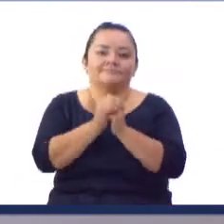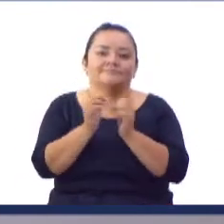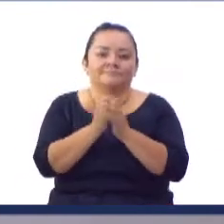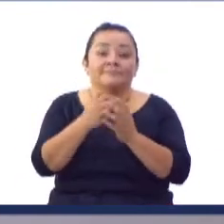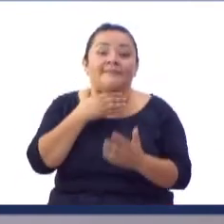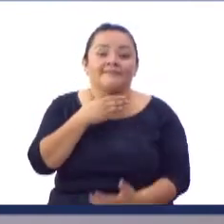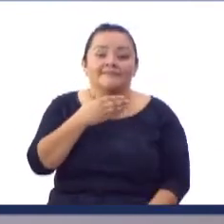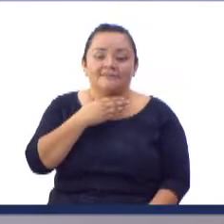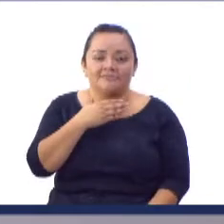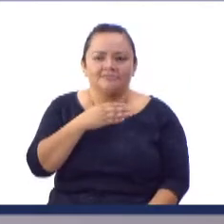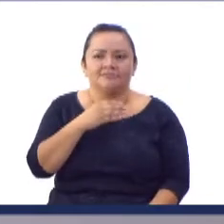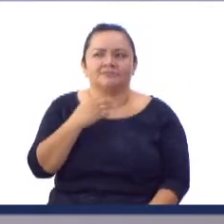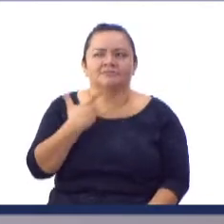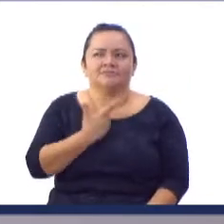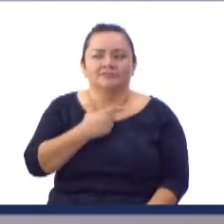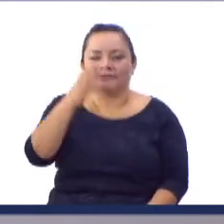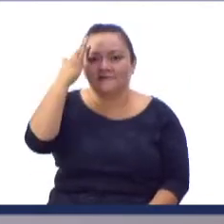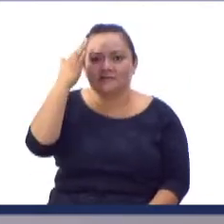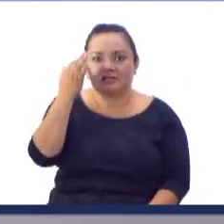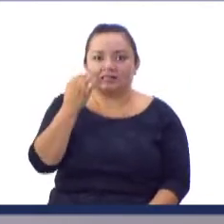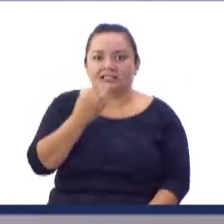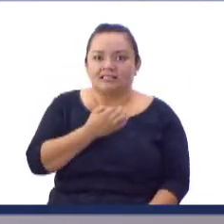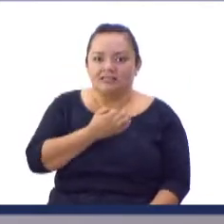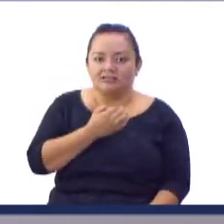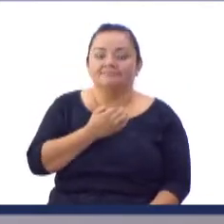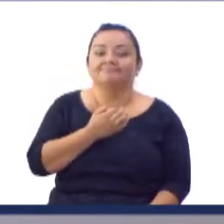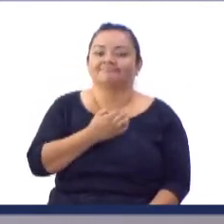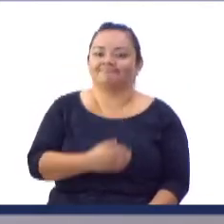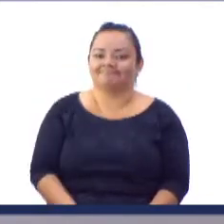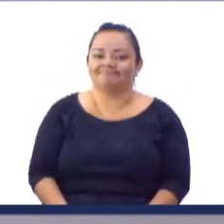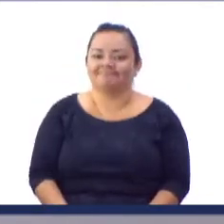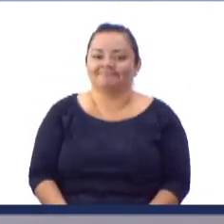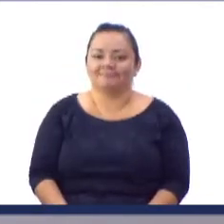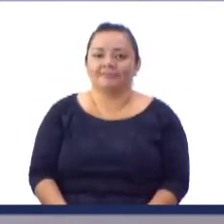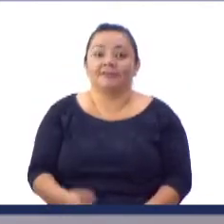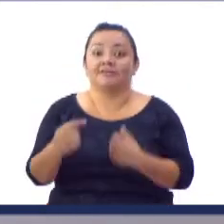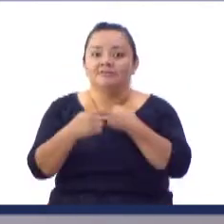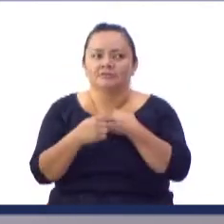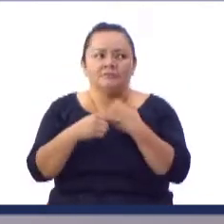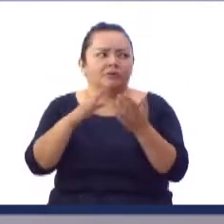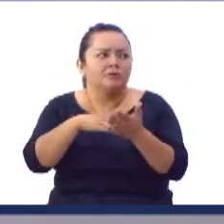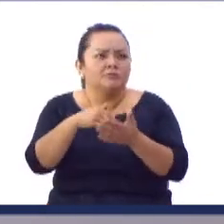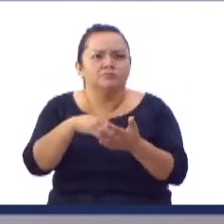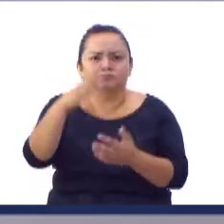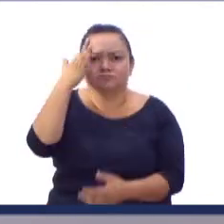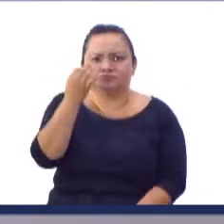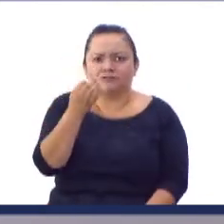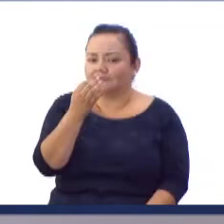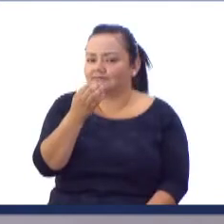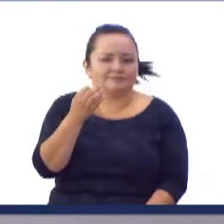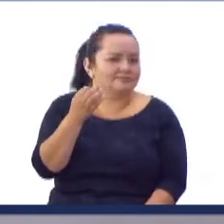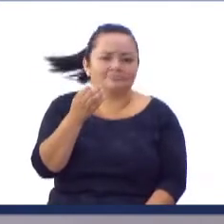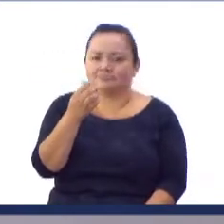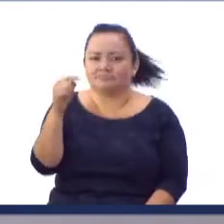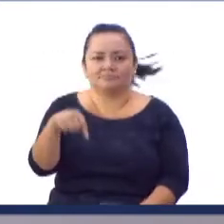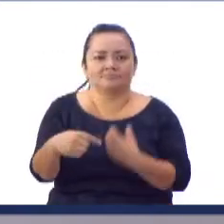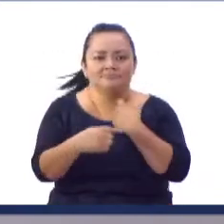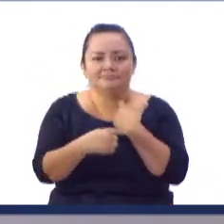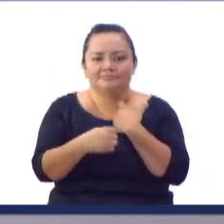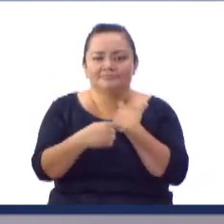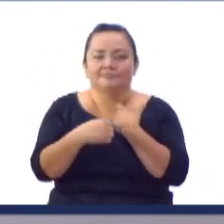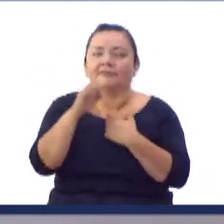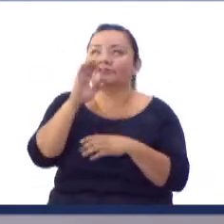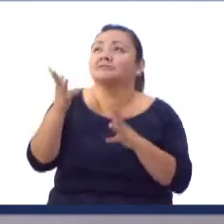difíciles que iban a probar que nuestra fe no no es tiempo de estar lamentándose no no es tiempo